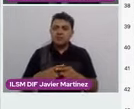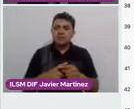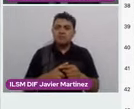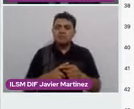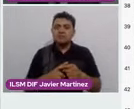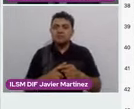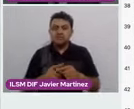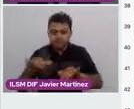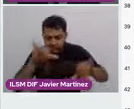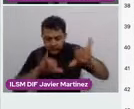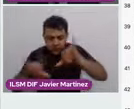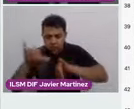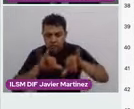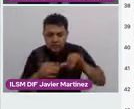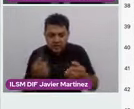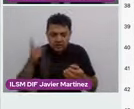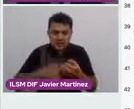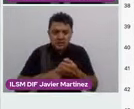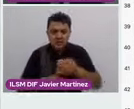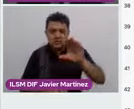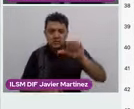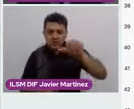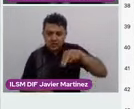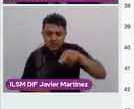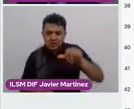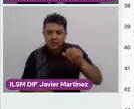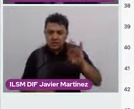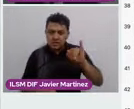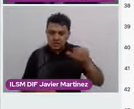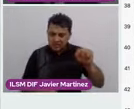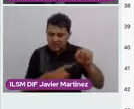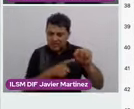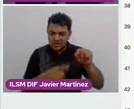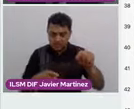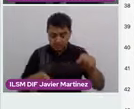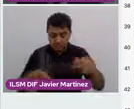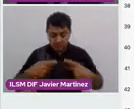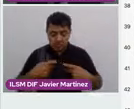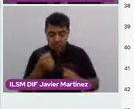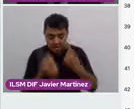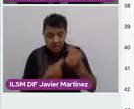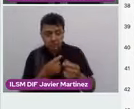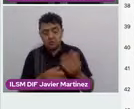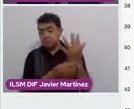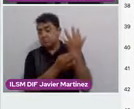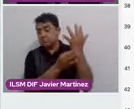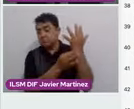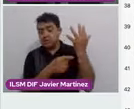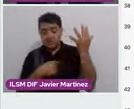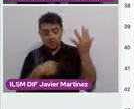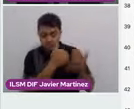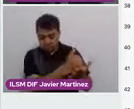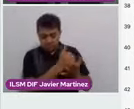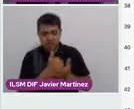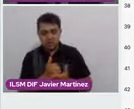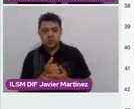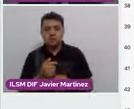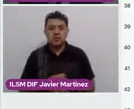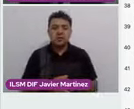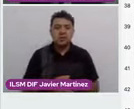sanitario. Hay algunos pacientes que me dicen que sí les ha funcionado, hay otros pacientes que me dicen que no les ha funcionado, ¿sí? Es muy aleatoria